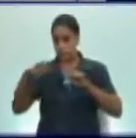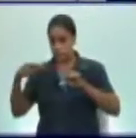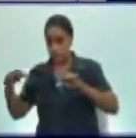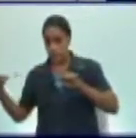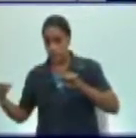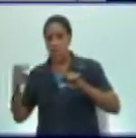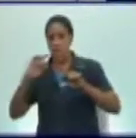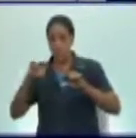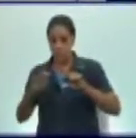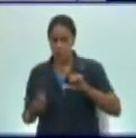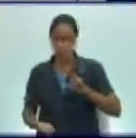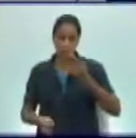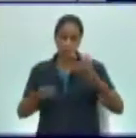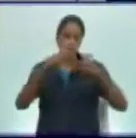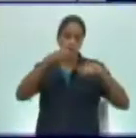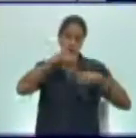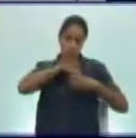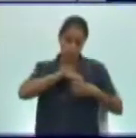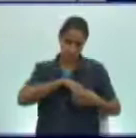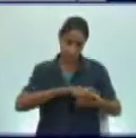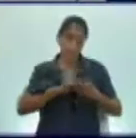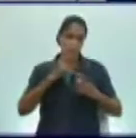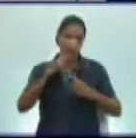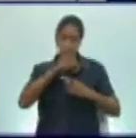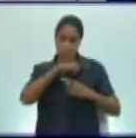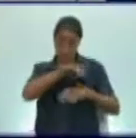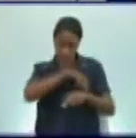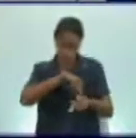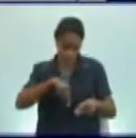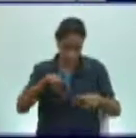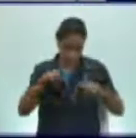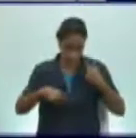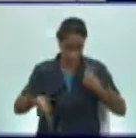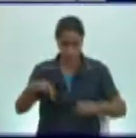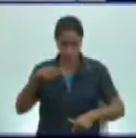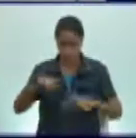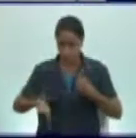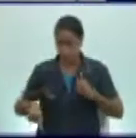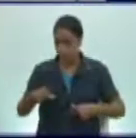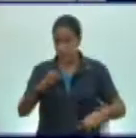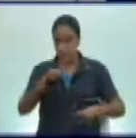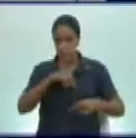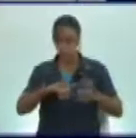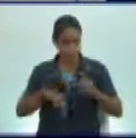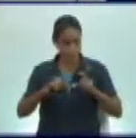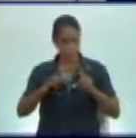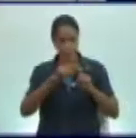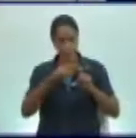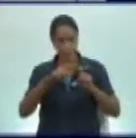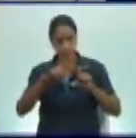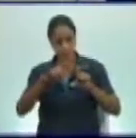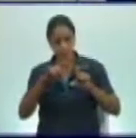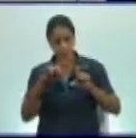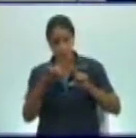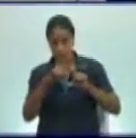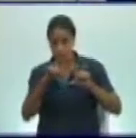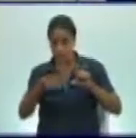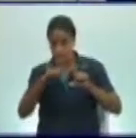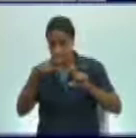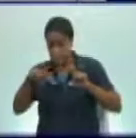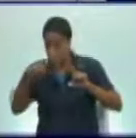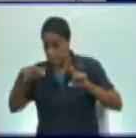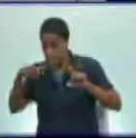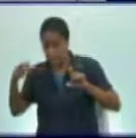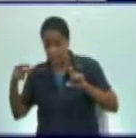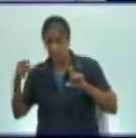corazón. Quiere decir que la sangre, que era el líquido circulante, no salía de los vasos. por eso es un sistema circulatorio cerrado. Es